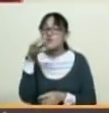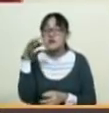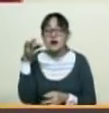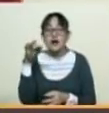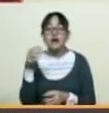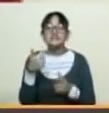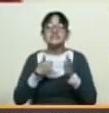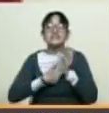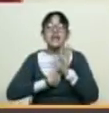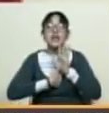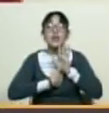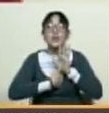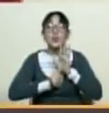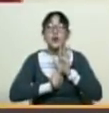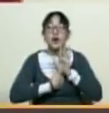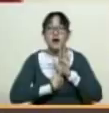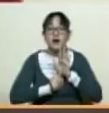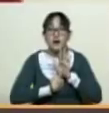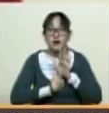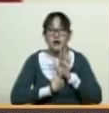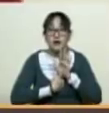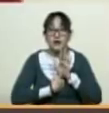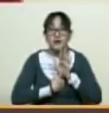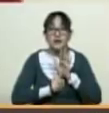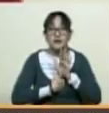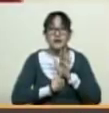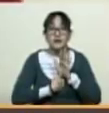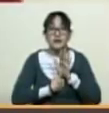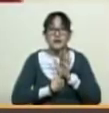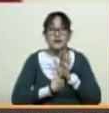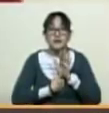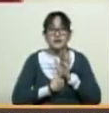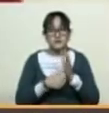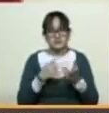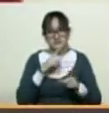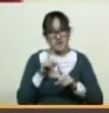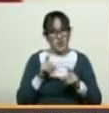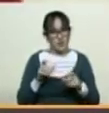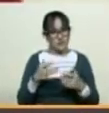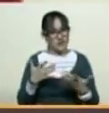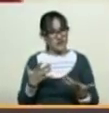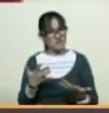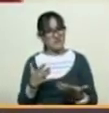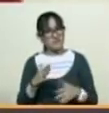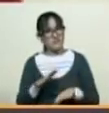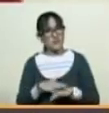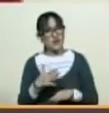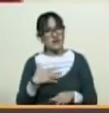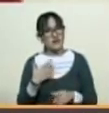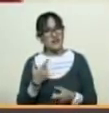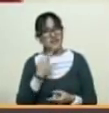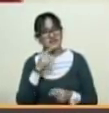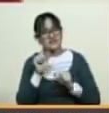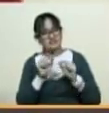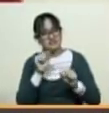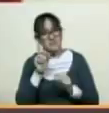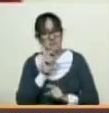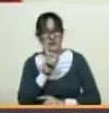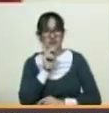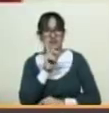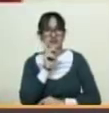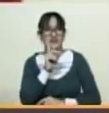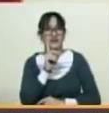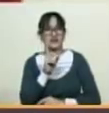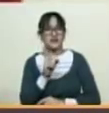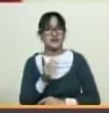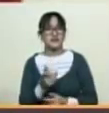identidad. Quienes empiezan a tirar esas bolas tienen, uno se pregunta, ¿qué intereses tienen para que eso pueda